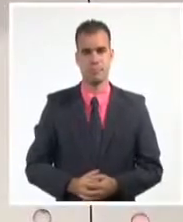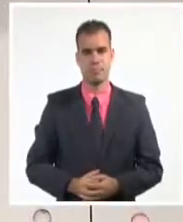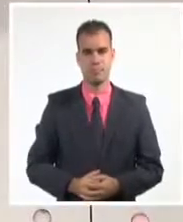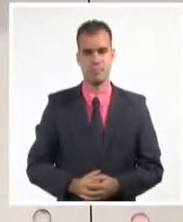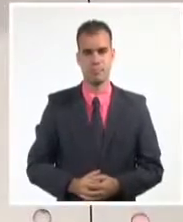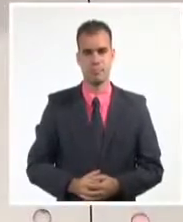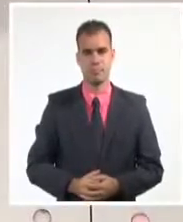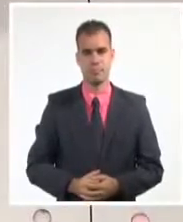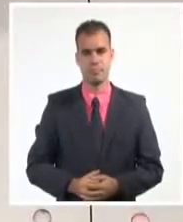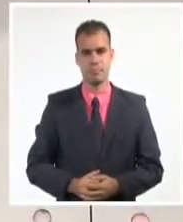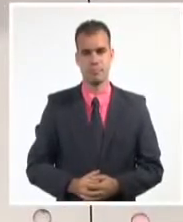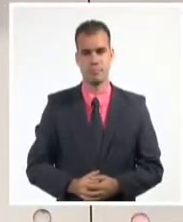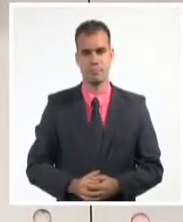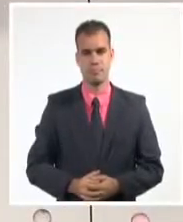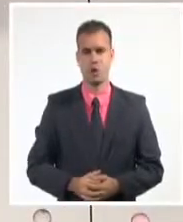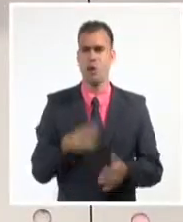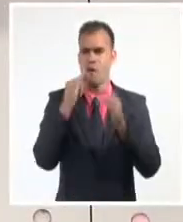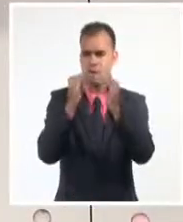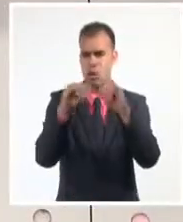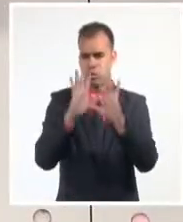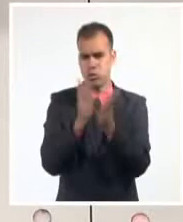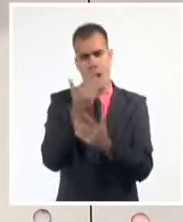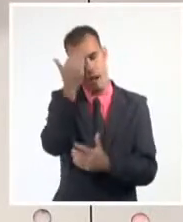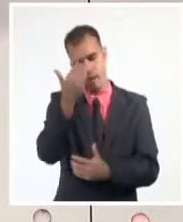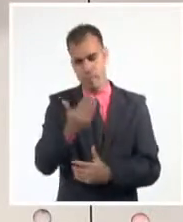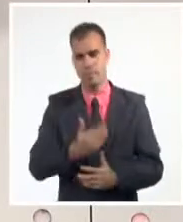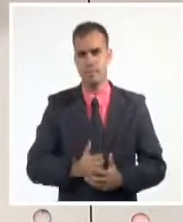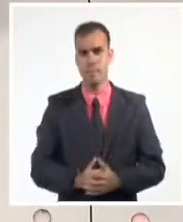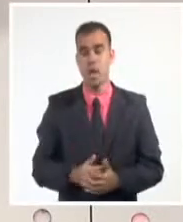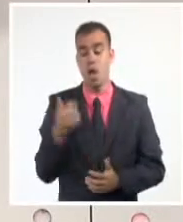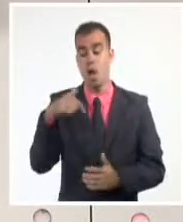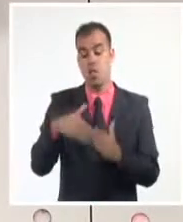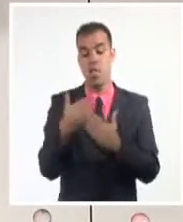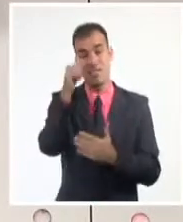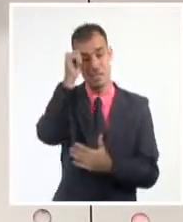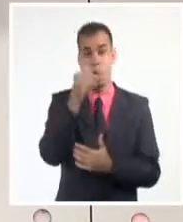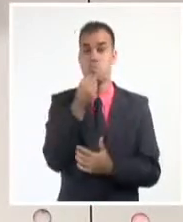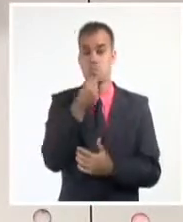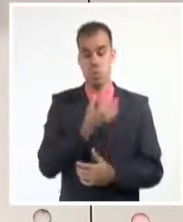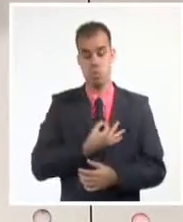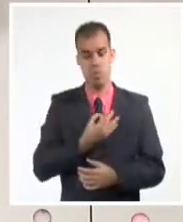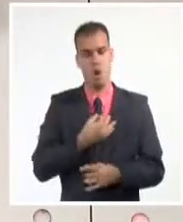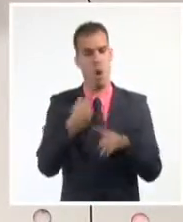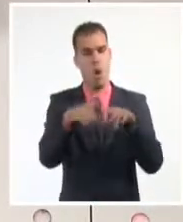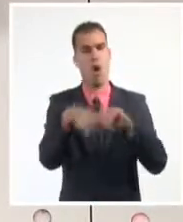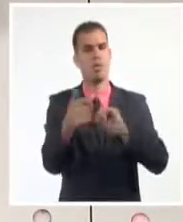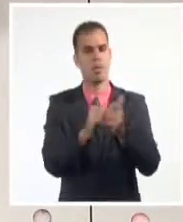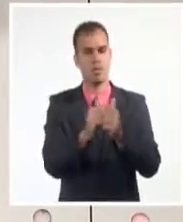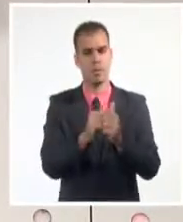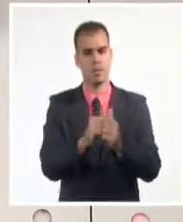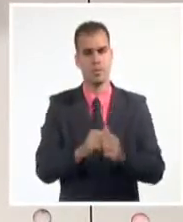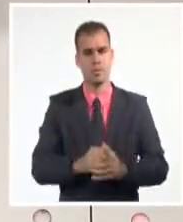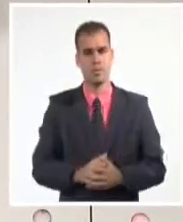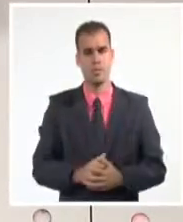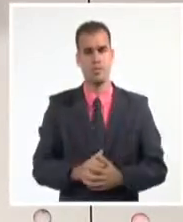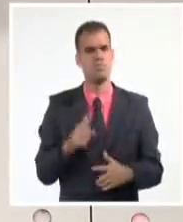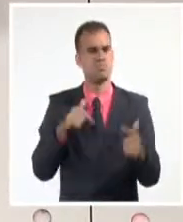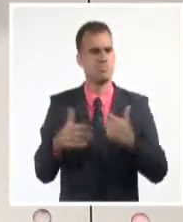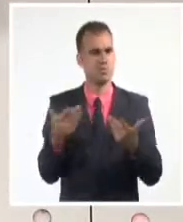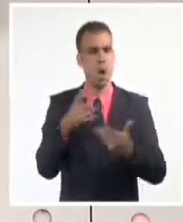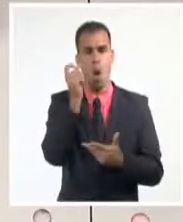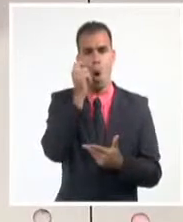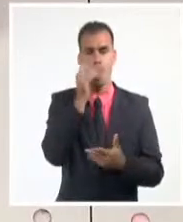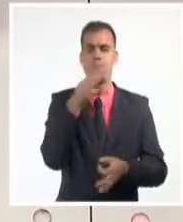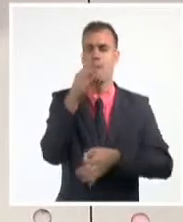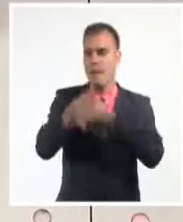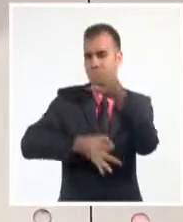Gracias, Guille, por la información. También este sábado habrá posibilidad de medallas para Cuba en deportes colectivos. Sin más preámbulos, nos vamos ahora con nuestro enviado especial, Pavel